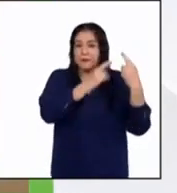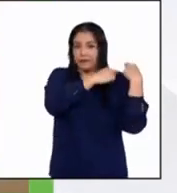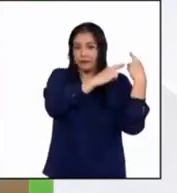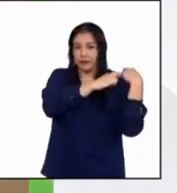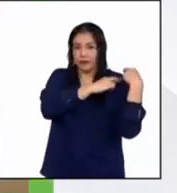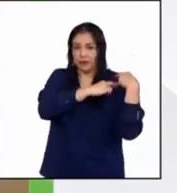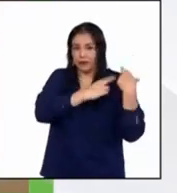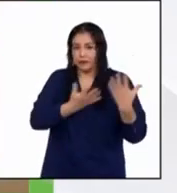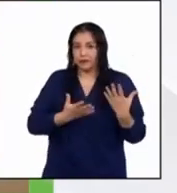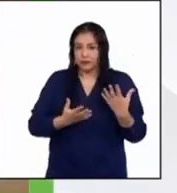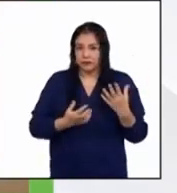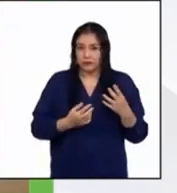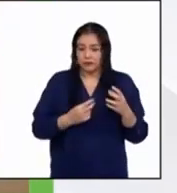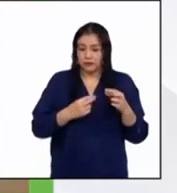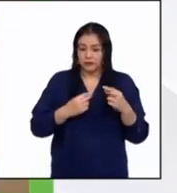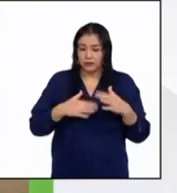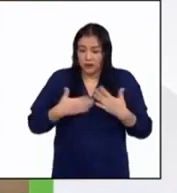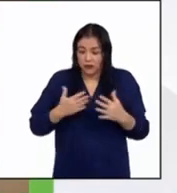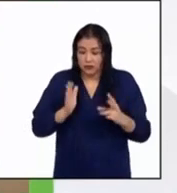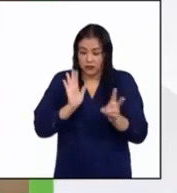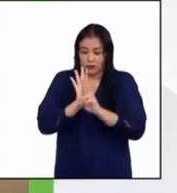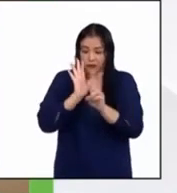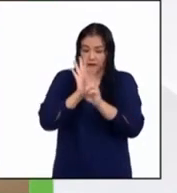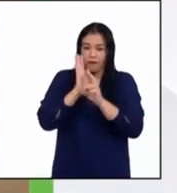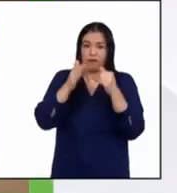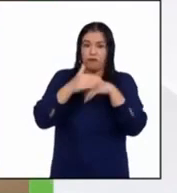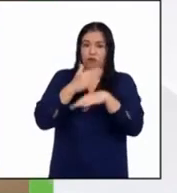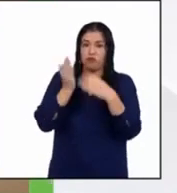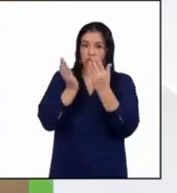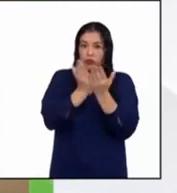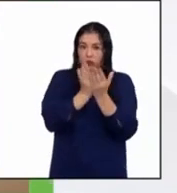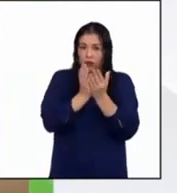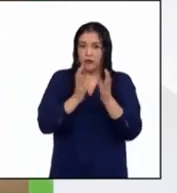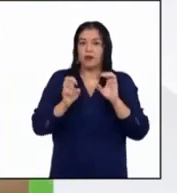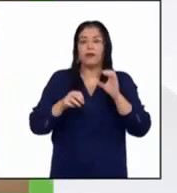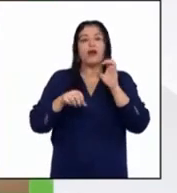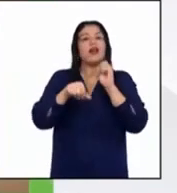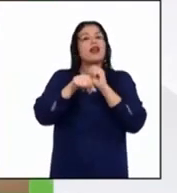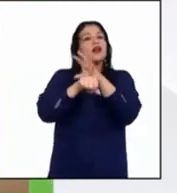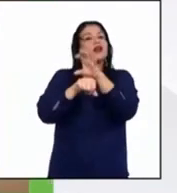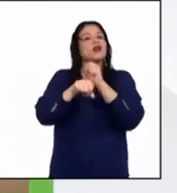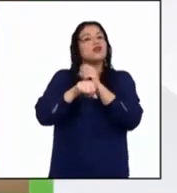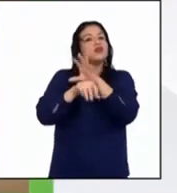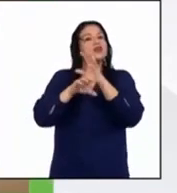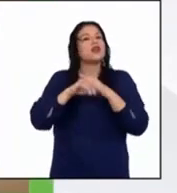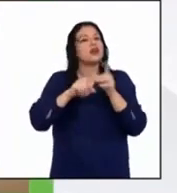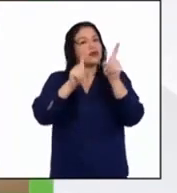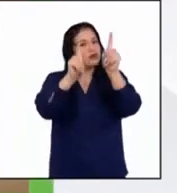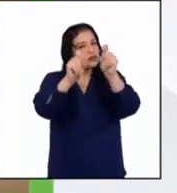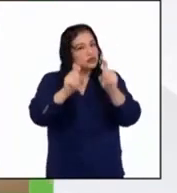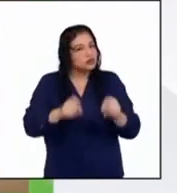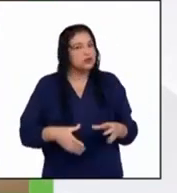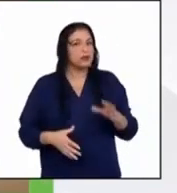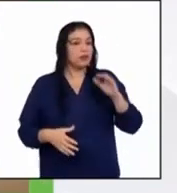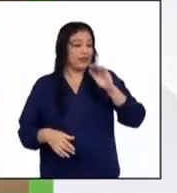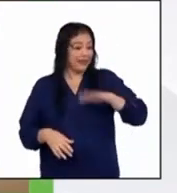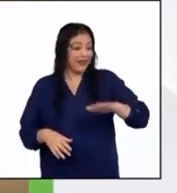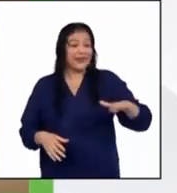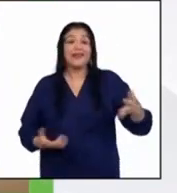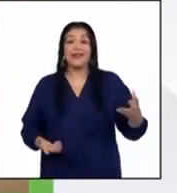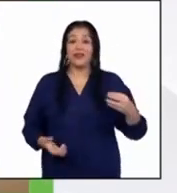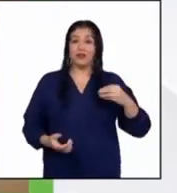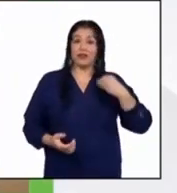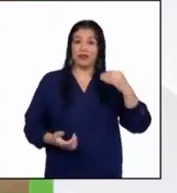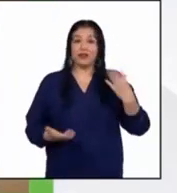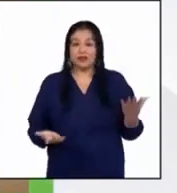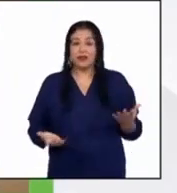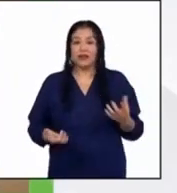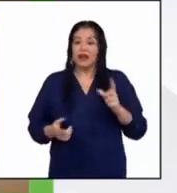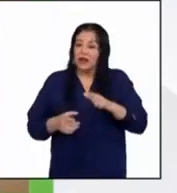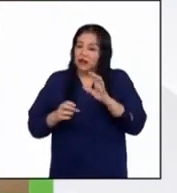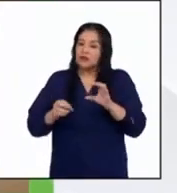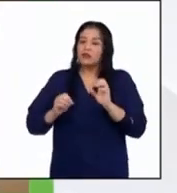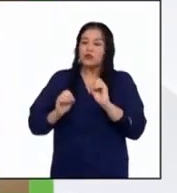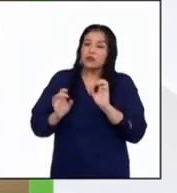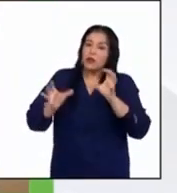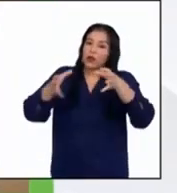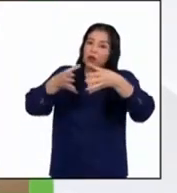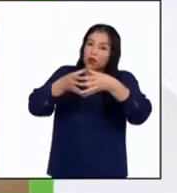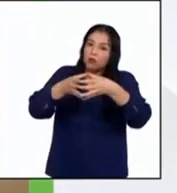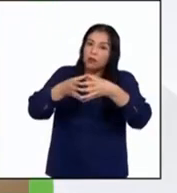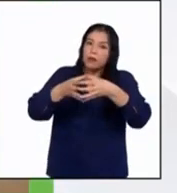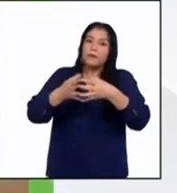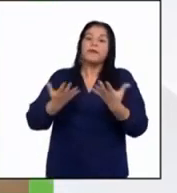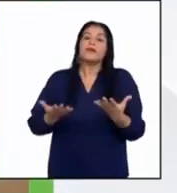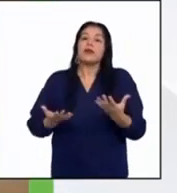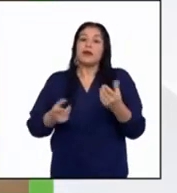ejemplo, espacios de voluntariado. Por ejemplo, el Consejo Consultivo de Niños, Niñas y Adolescentes. Aquel espacio en